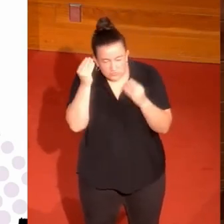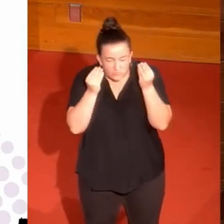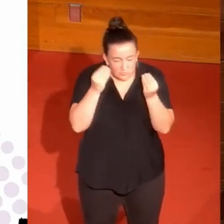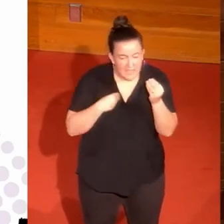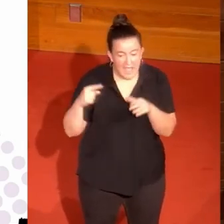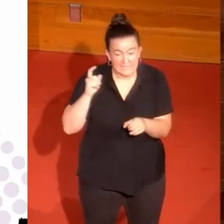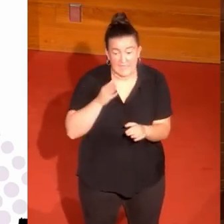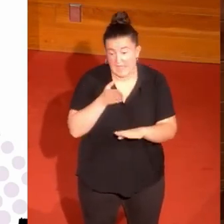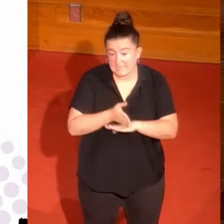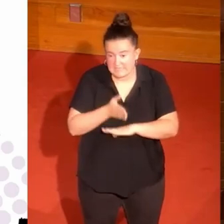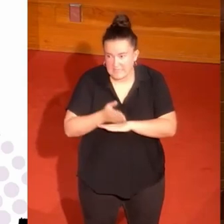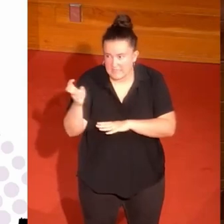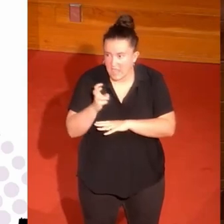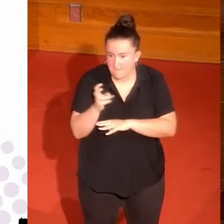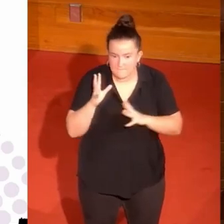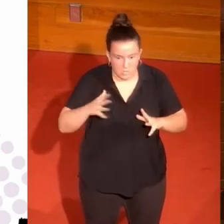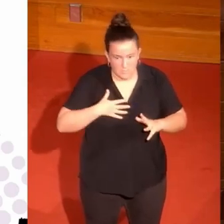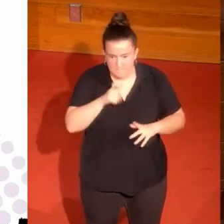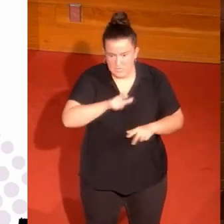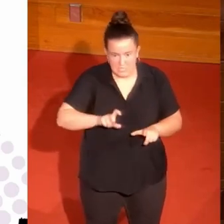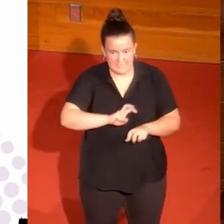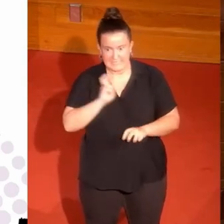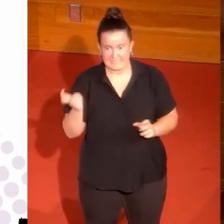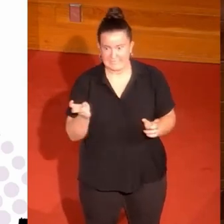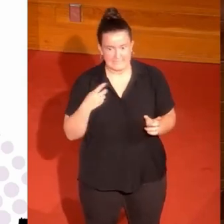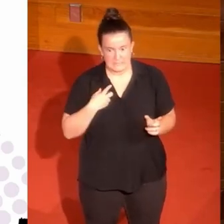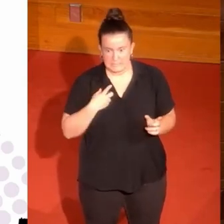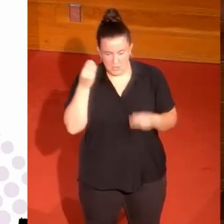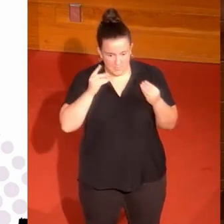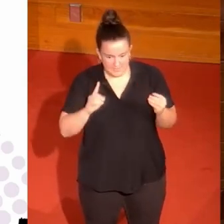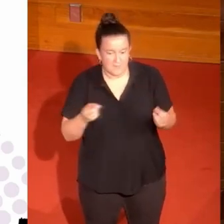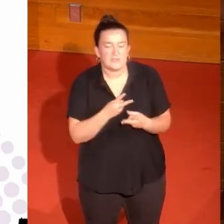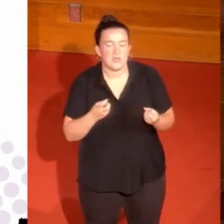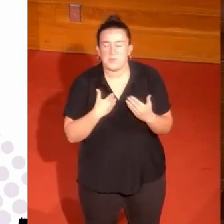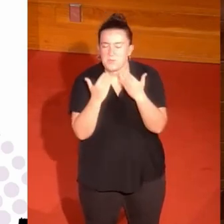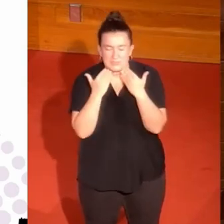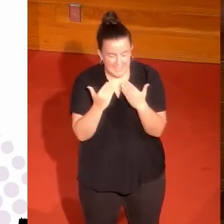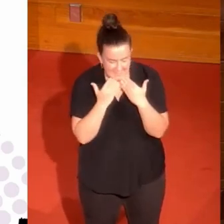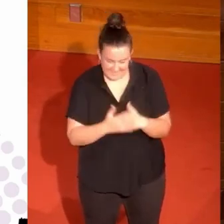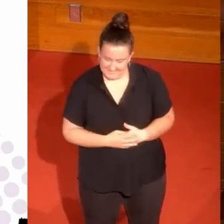gente eh Y entonces agradecemos también su paciencia Muchas gracias esqu